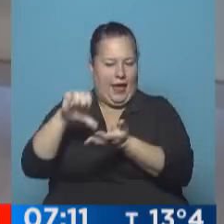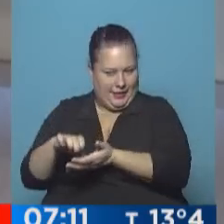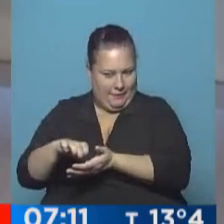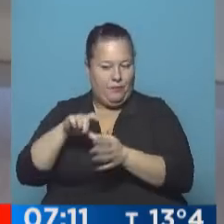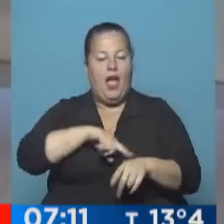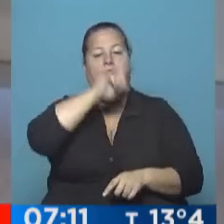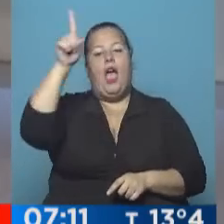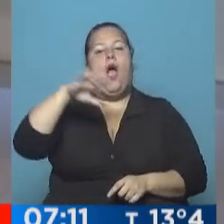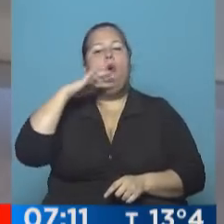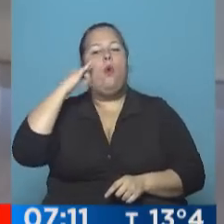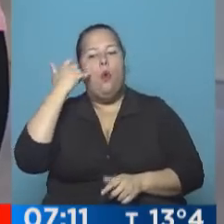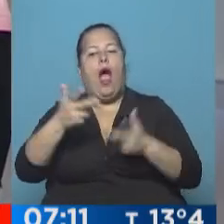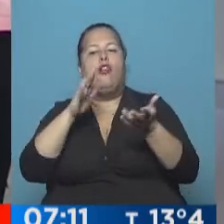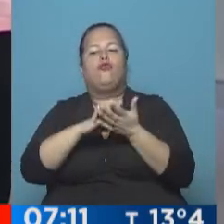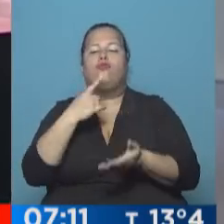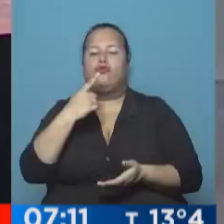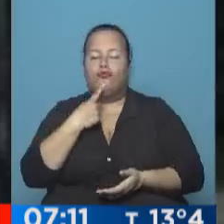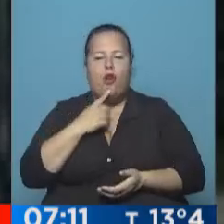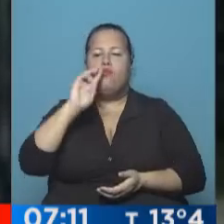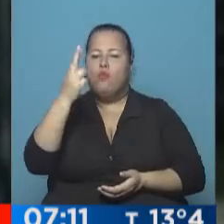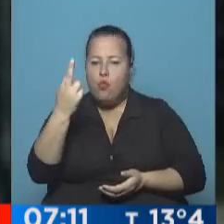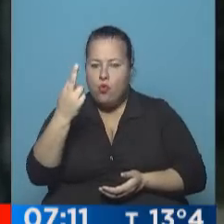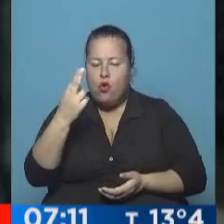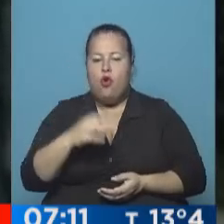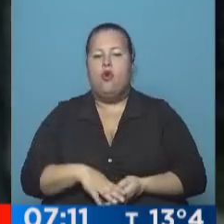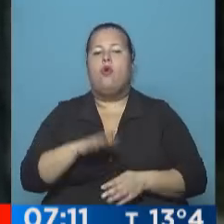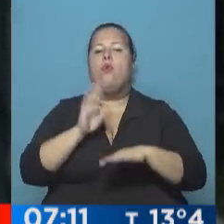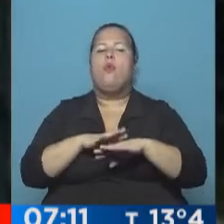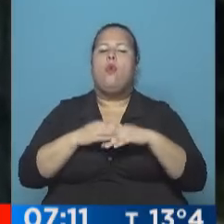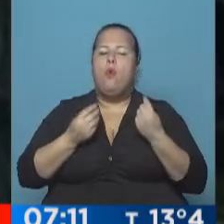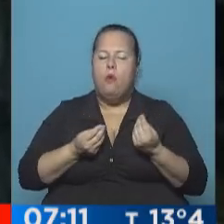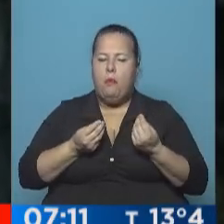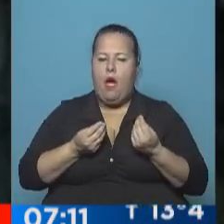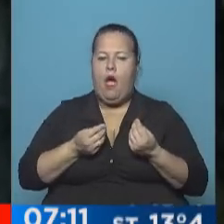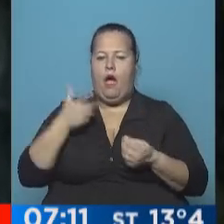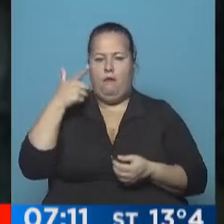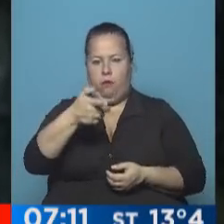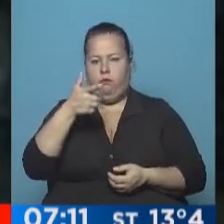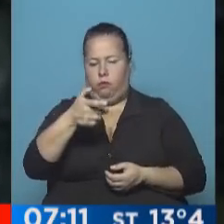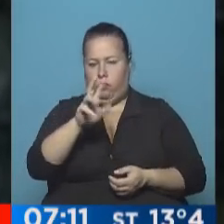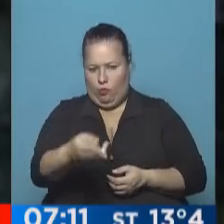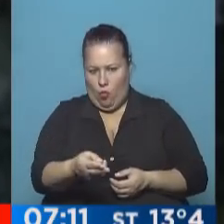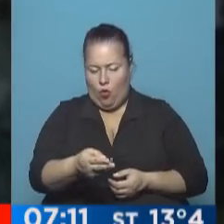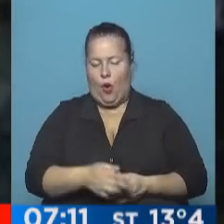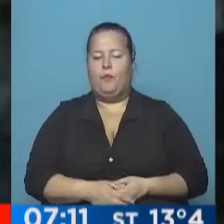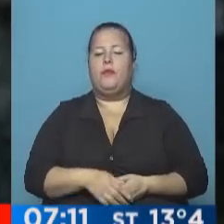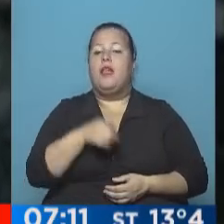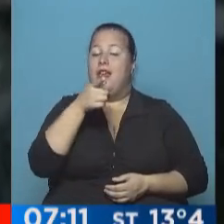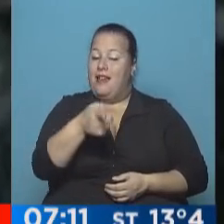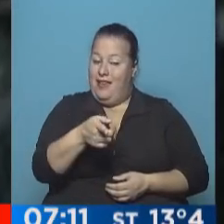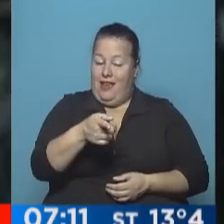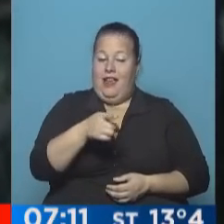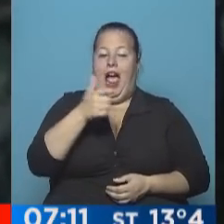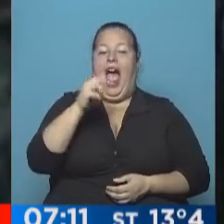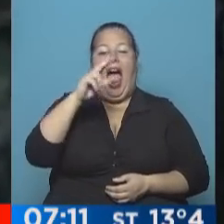Nos vamos a Jujuy para hablar de este joven que murió consecuencia de disparos. Él,